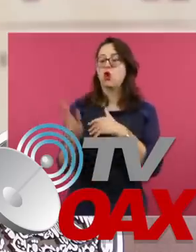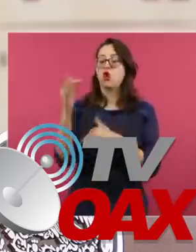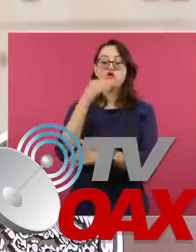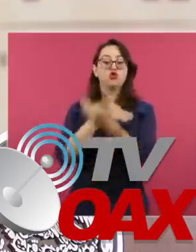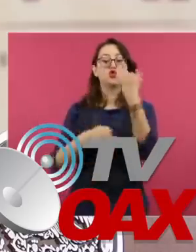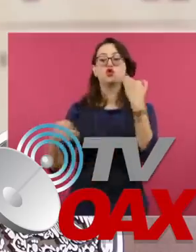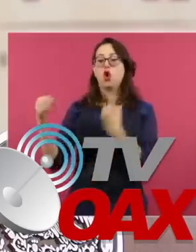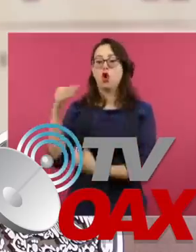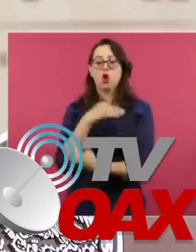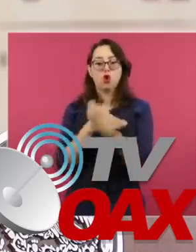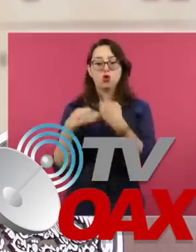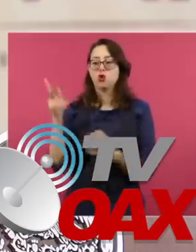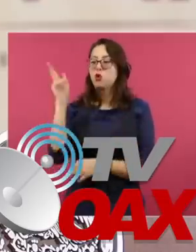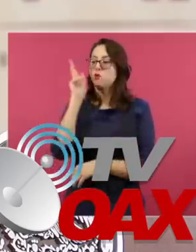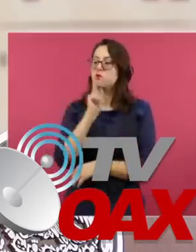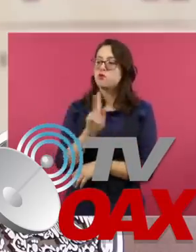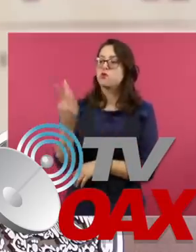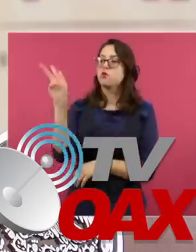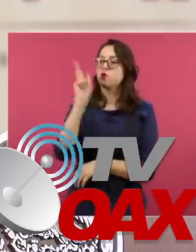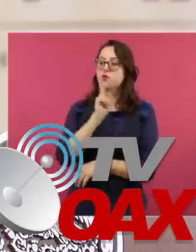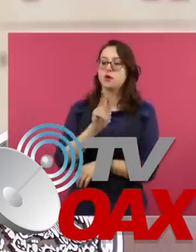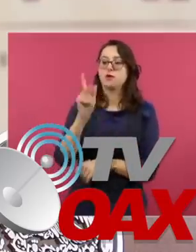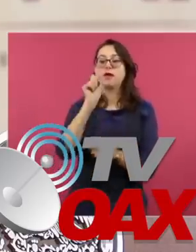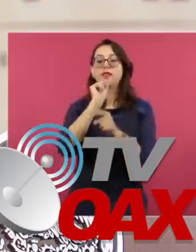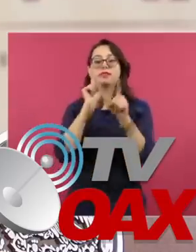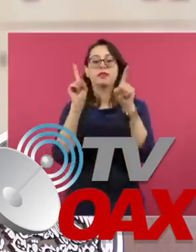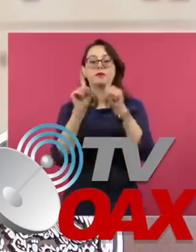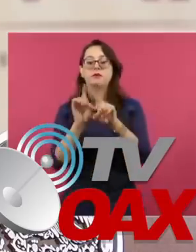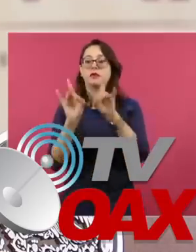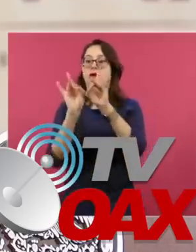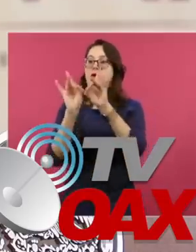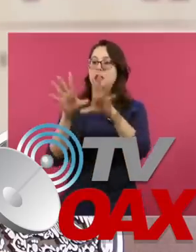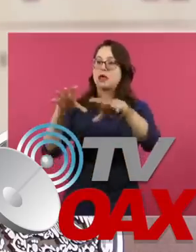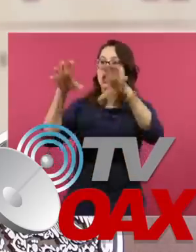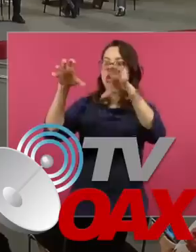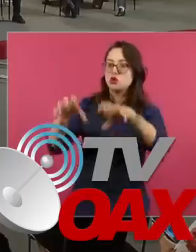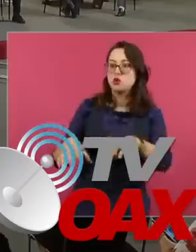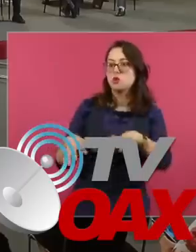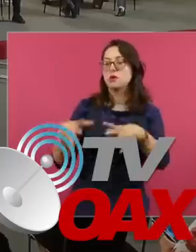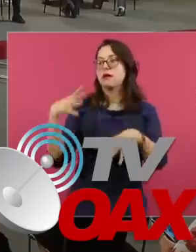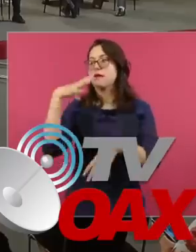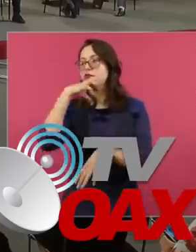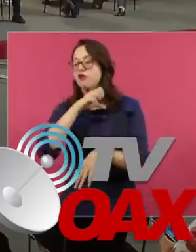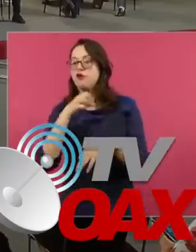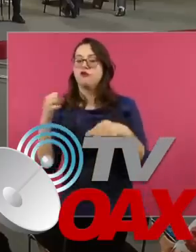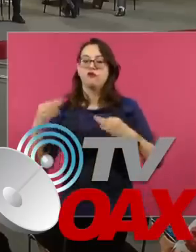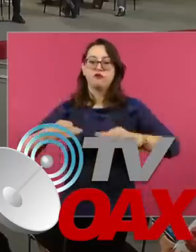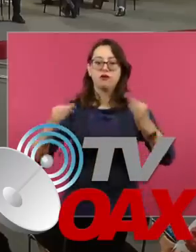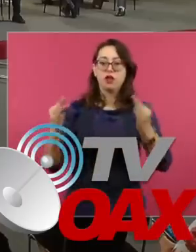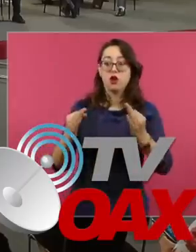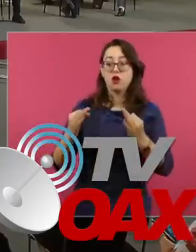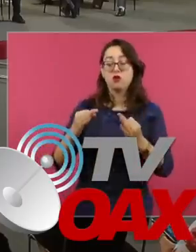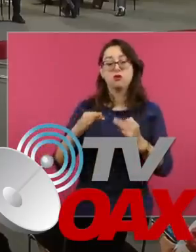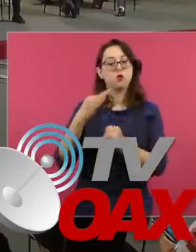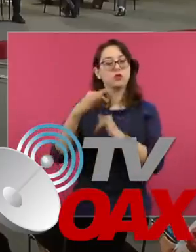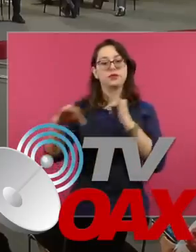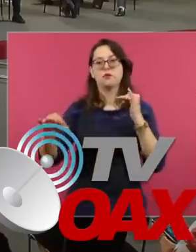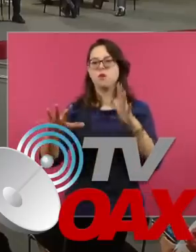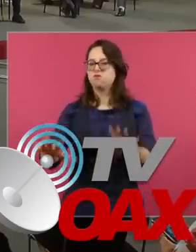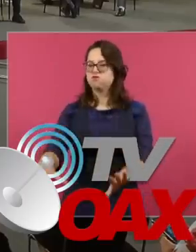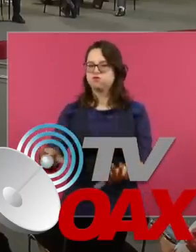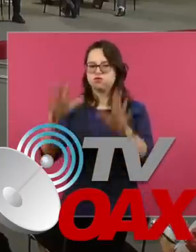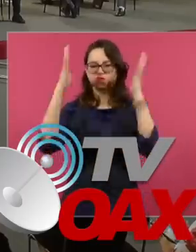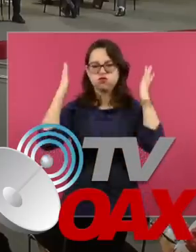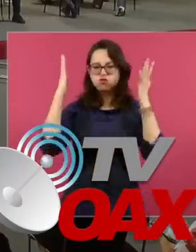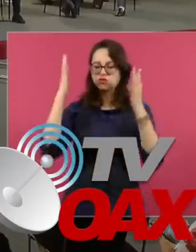de distintos tipos de clima, de adversidades y a la velocidad máxima. Algo muy importante también